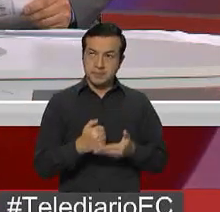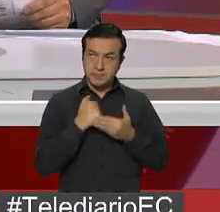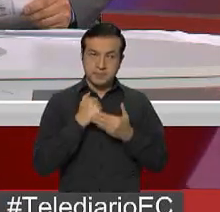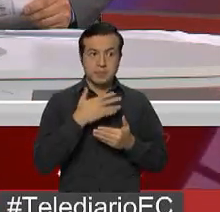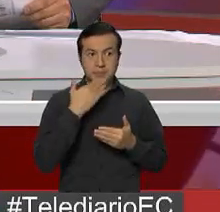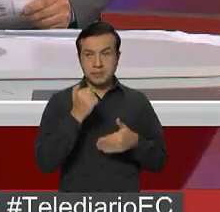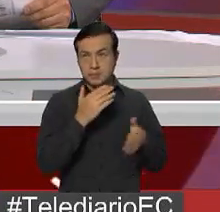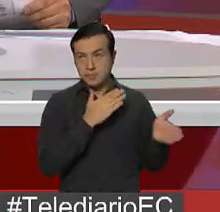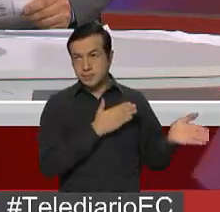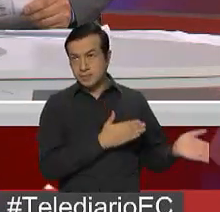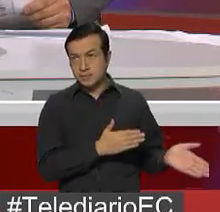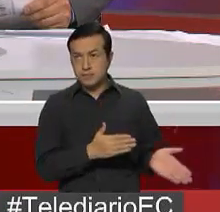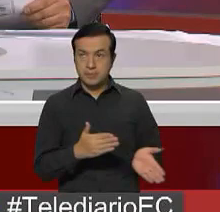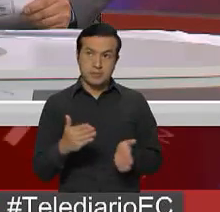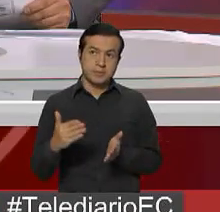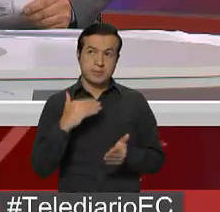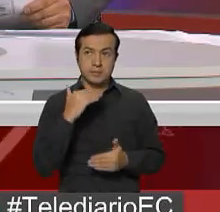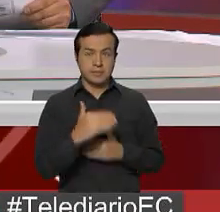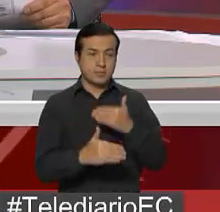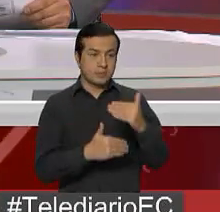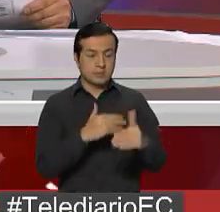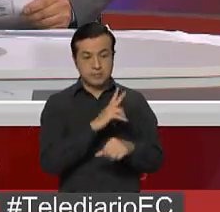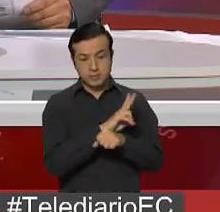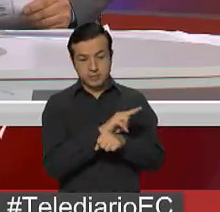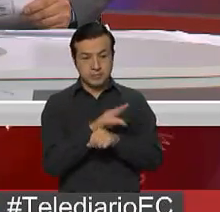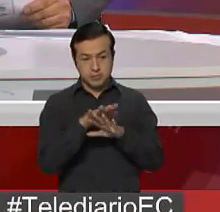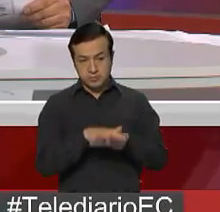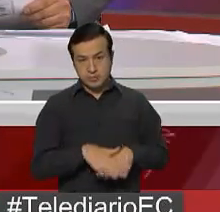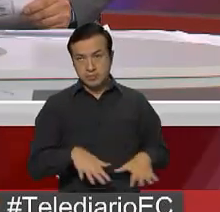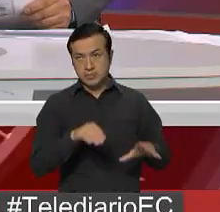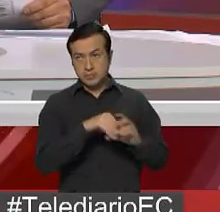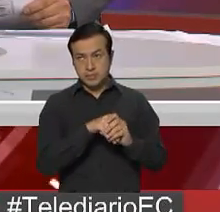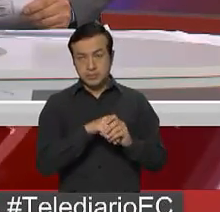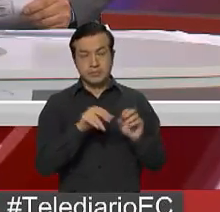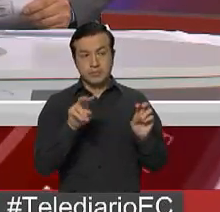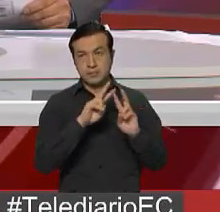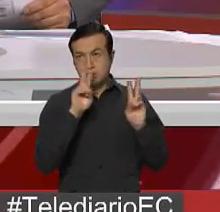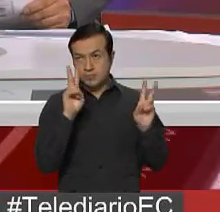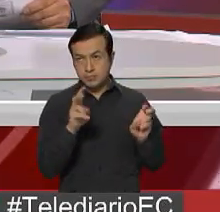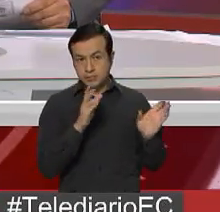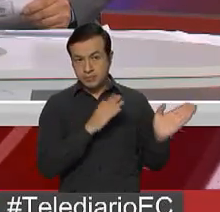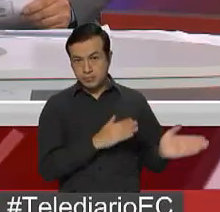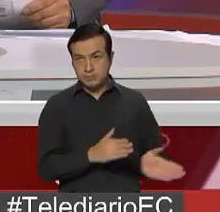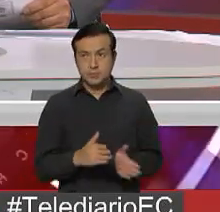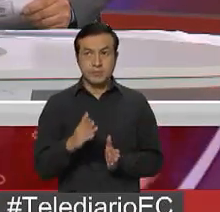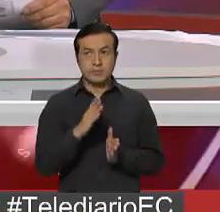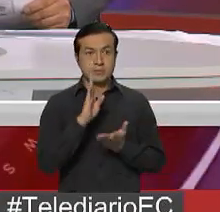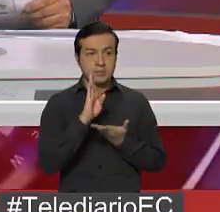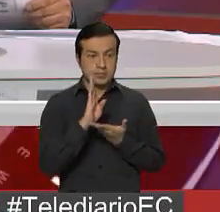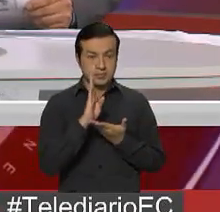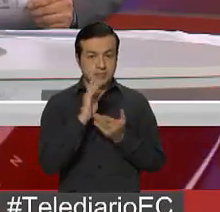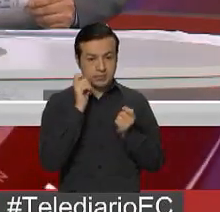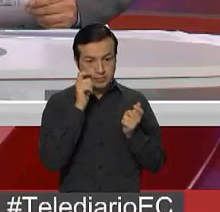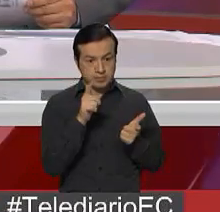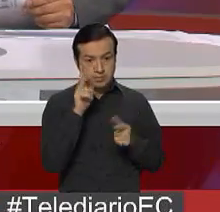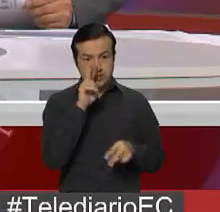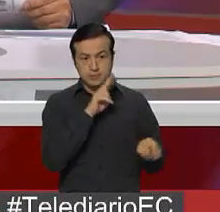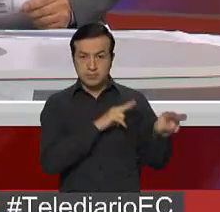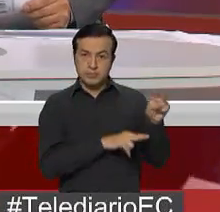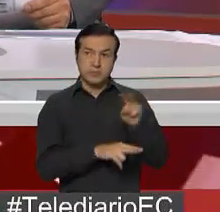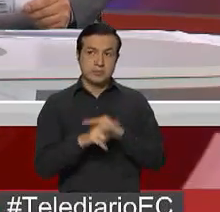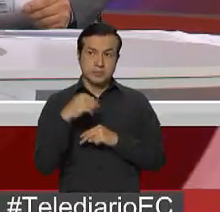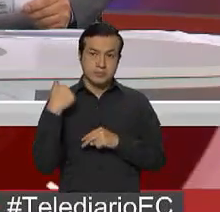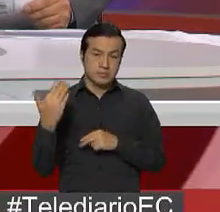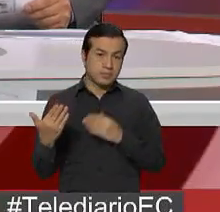mejorar los procesos de supervisión que tenemos nosotros en el ámbito de lo que es la seguridad social entonces con